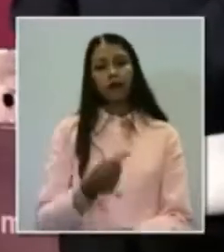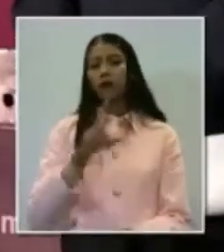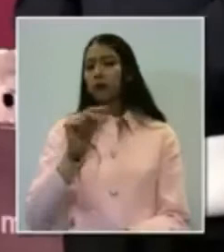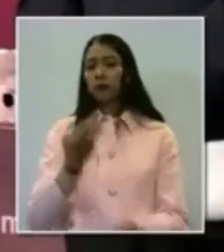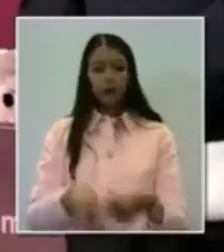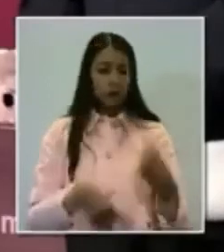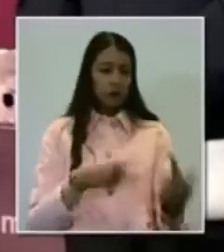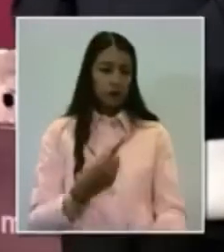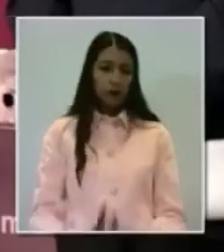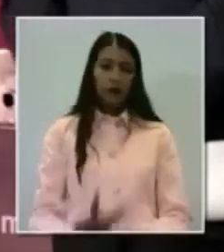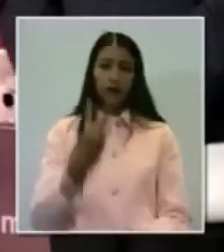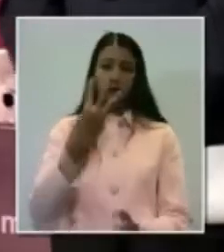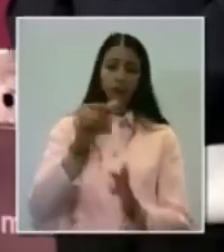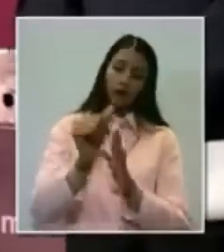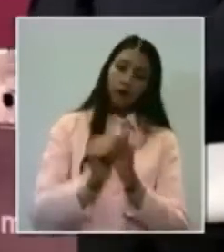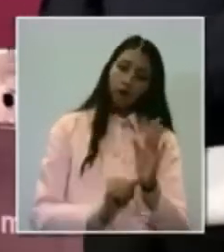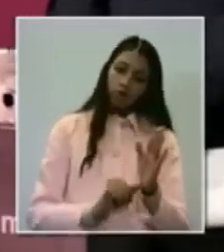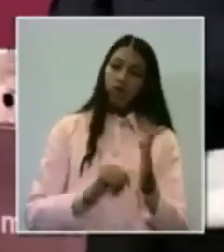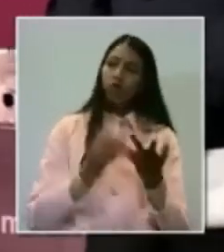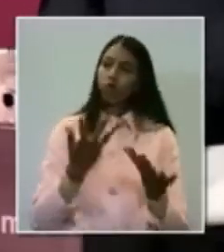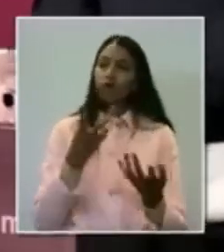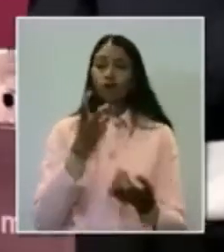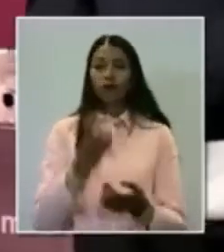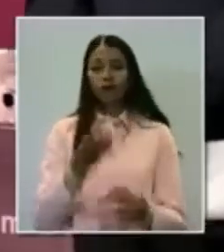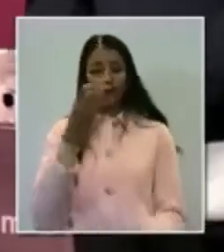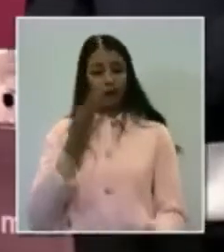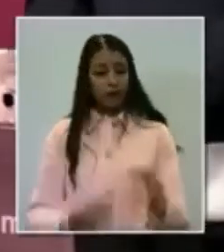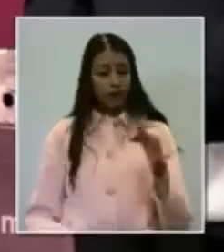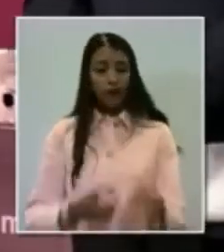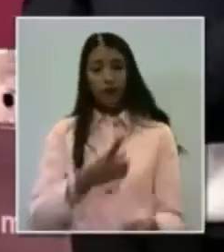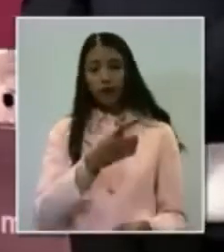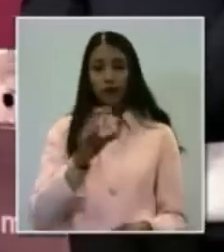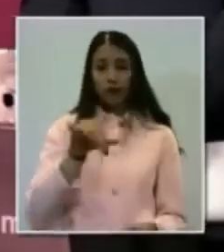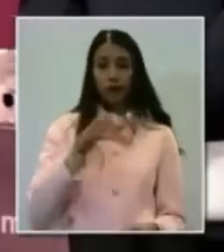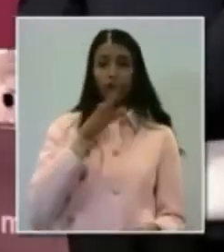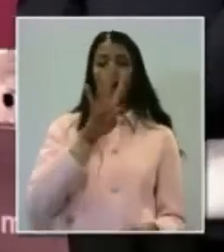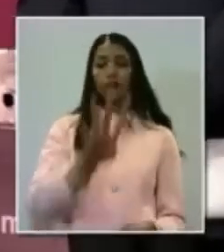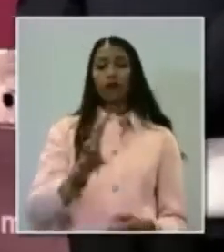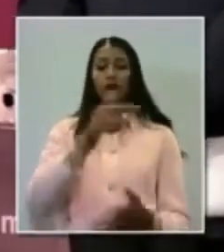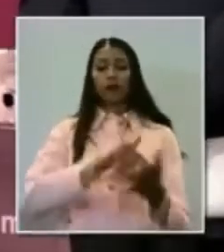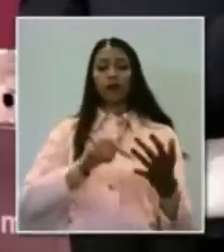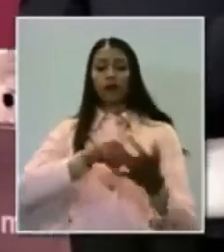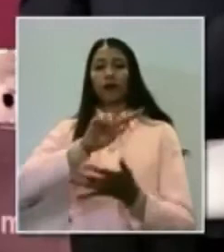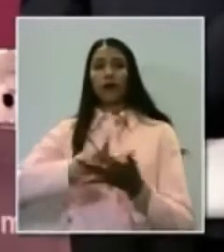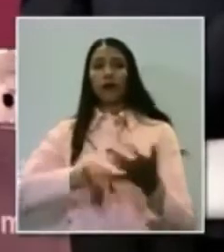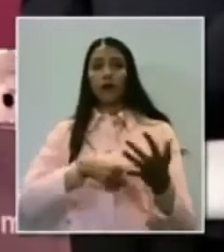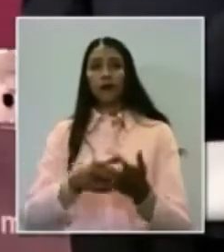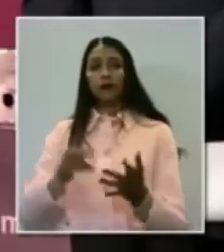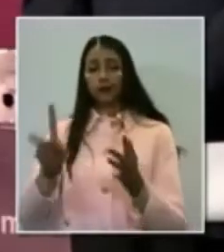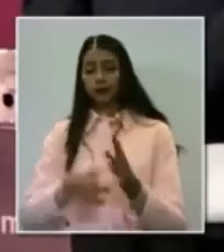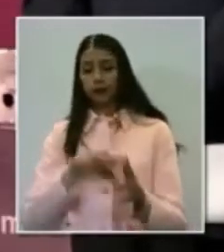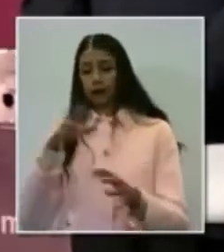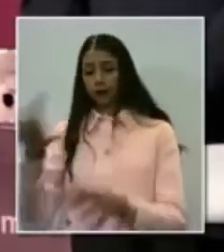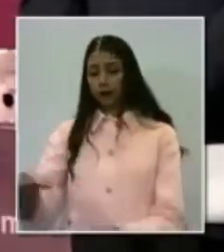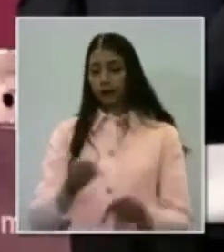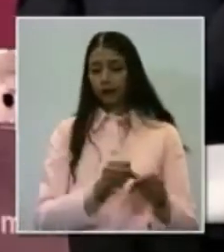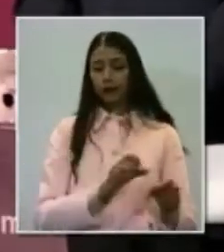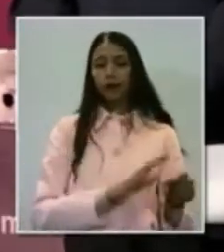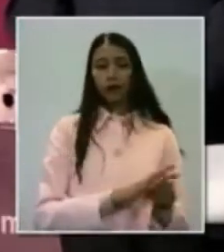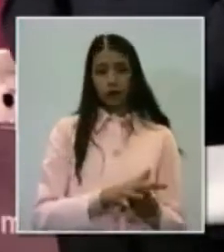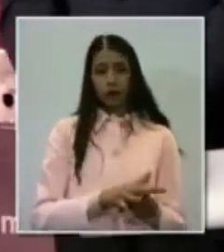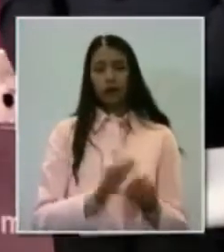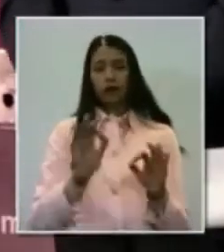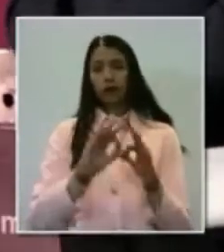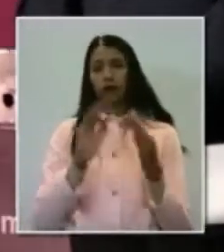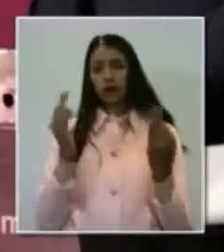se presentaron durante 3 meses. Entonces ya están en jurídico y esas 144 espacios de plazas que vamos a recuperar son asignadas